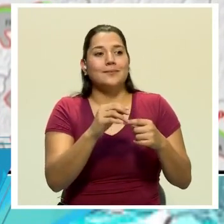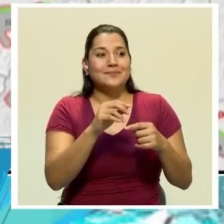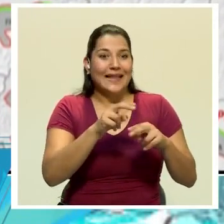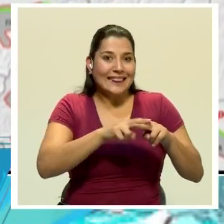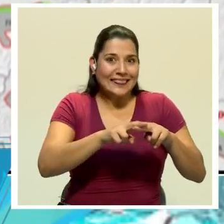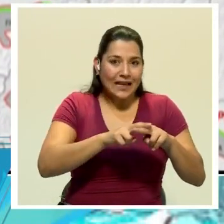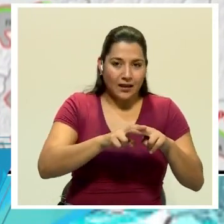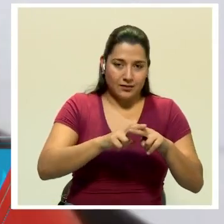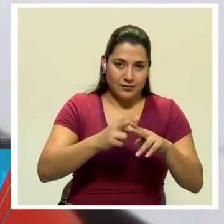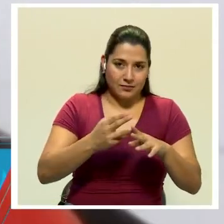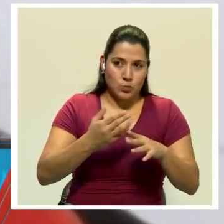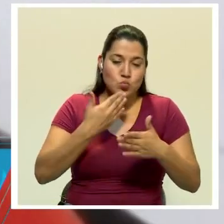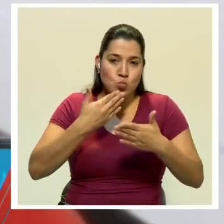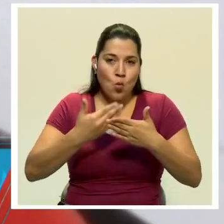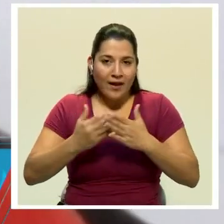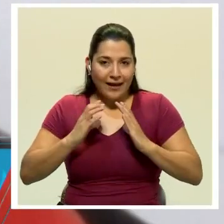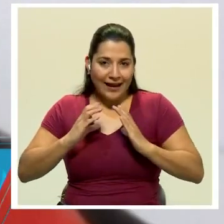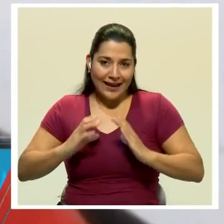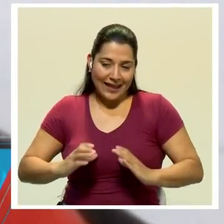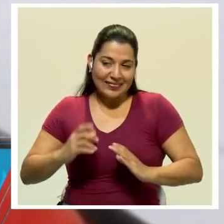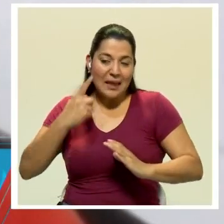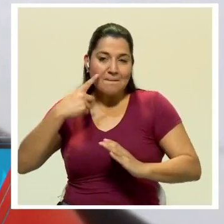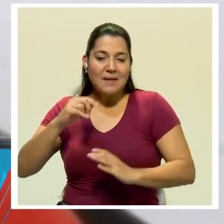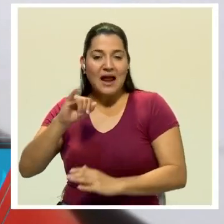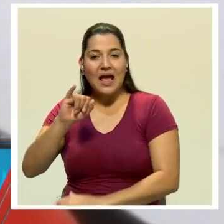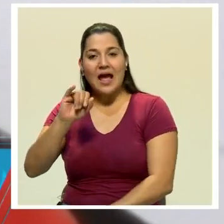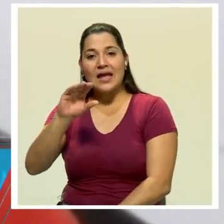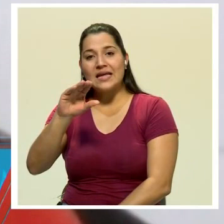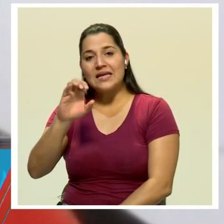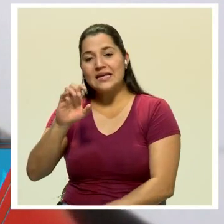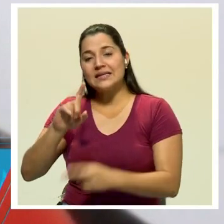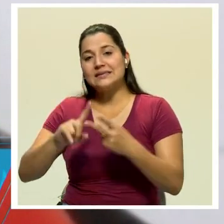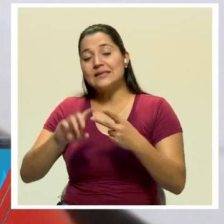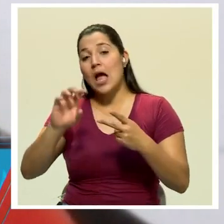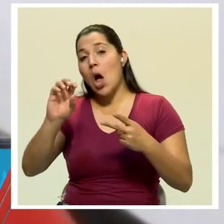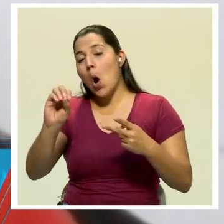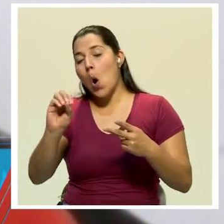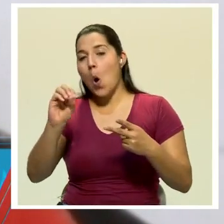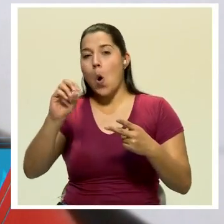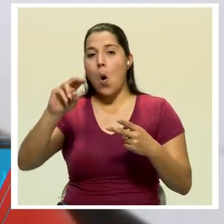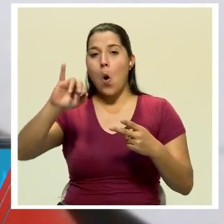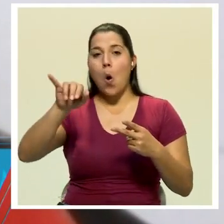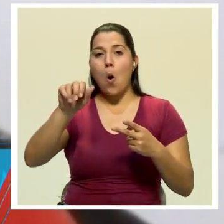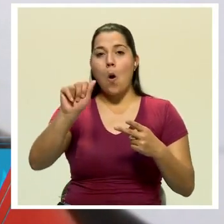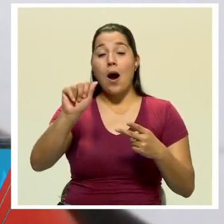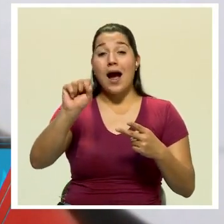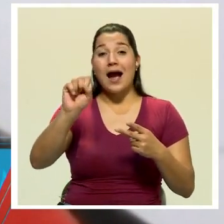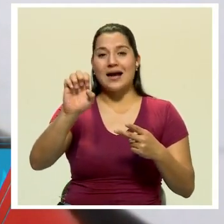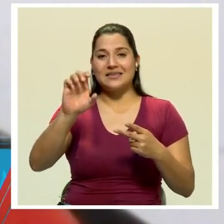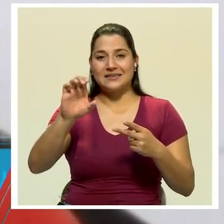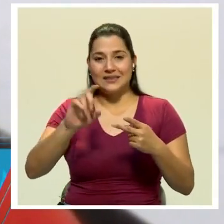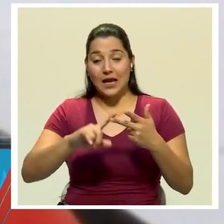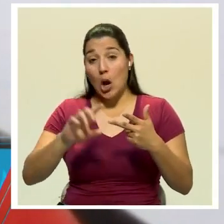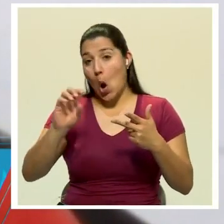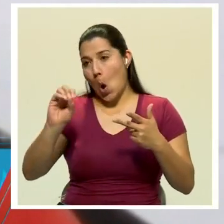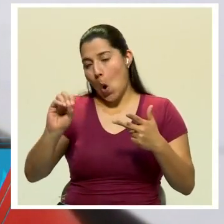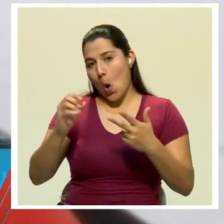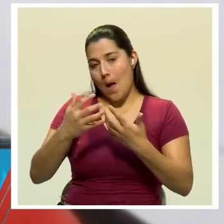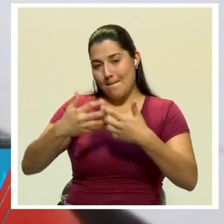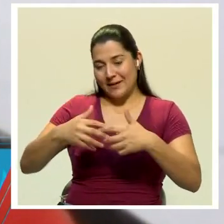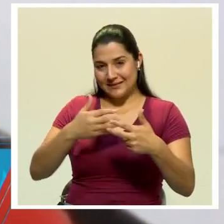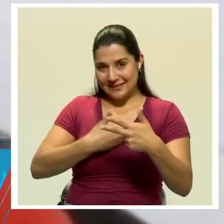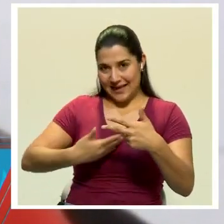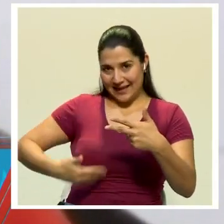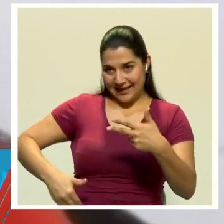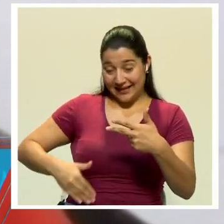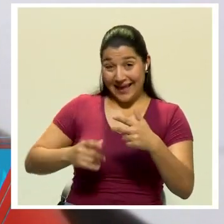o de las empresas de servicios públicos de Heredia, esto va a ayudar y va a repercutir en la tarifa